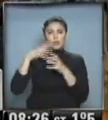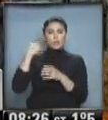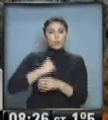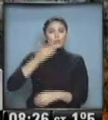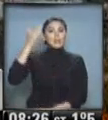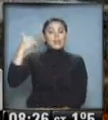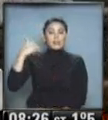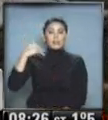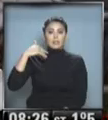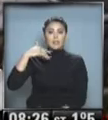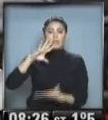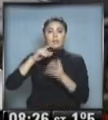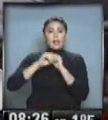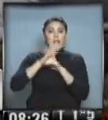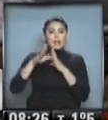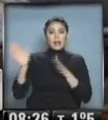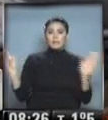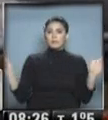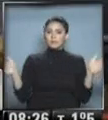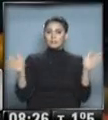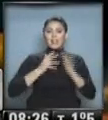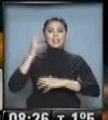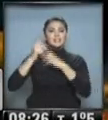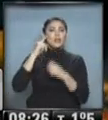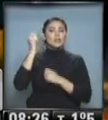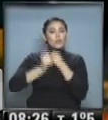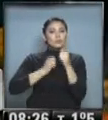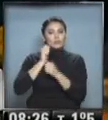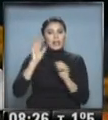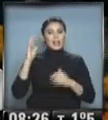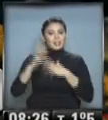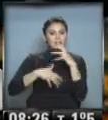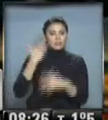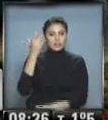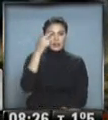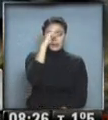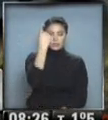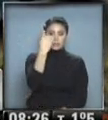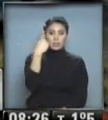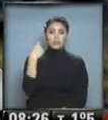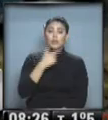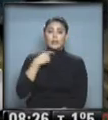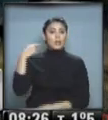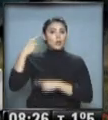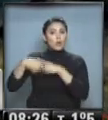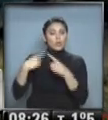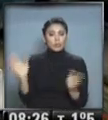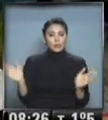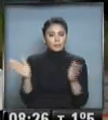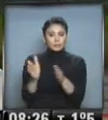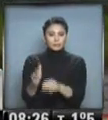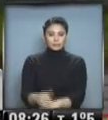con Savio fueron claramente impulsoras del desarrollo industrial y el desarrollo de la nación. Y eso es lo que vamos a seguir y vamos a seguir llevando